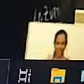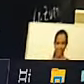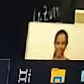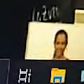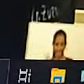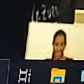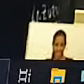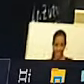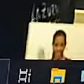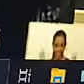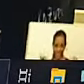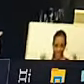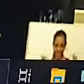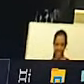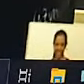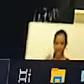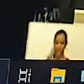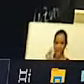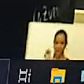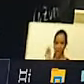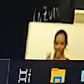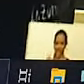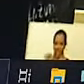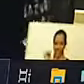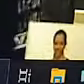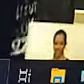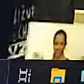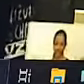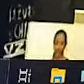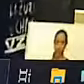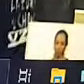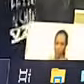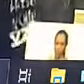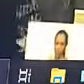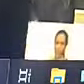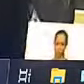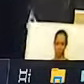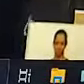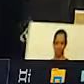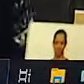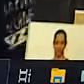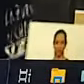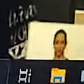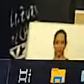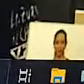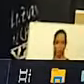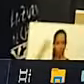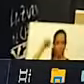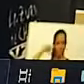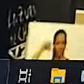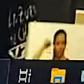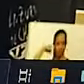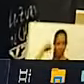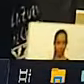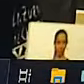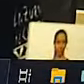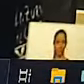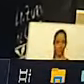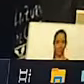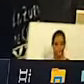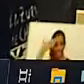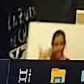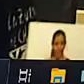Sebastián, Angelito, pendiente y vista, pórtense bien, por favor. Tenemos el otro video, ¿no? Otro videito. Saludos a